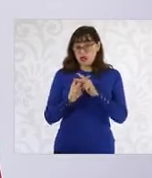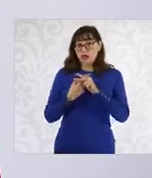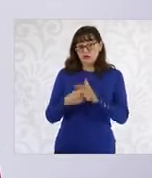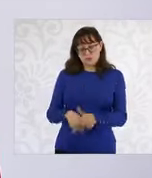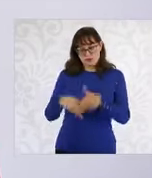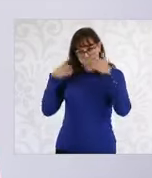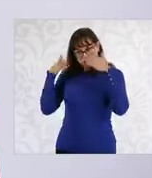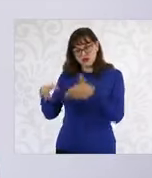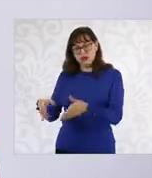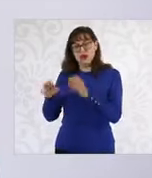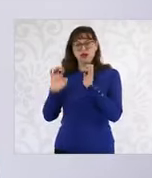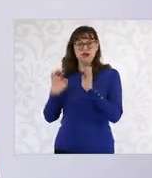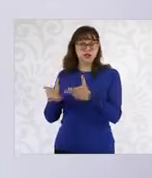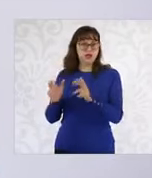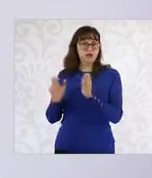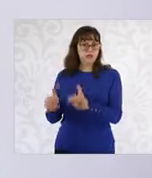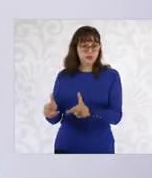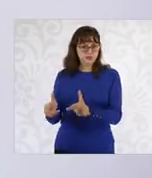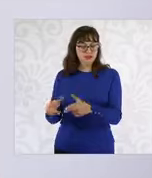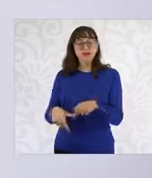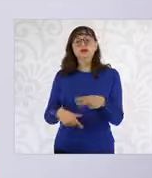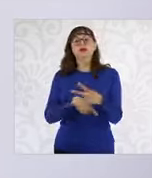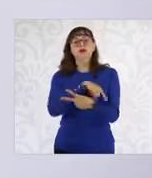estado de Chiapas. El segundo,